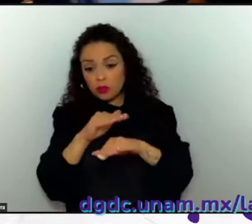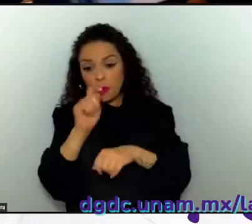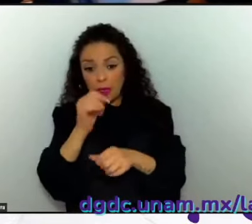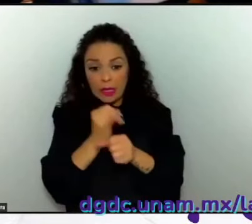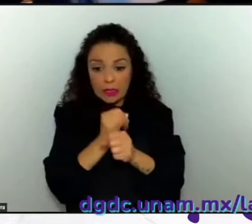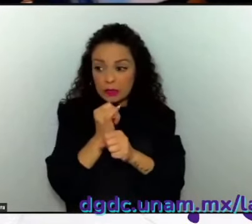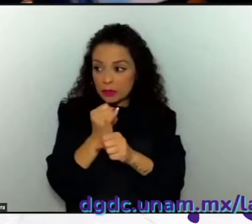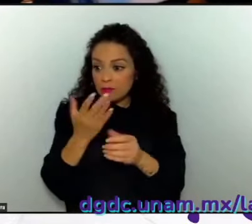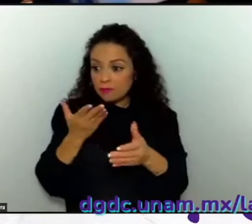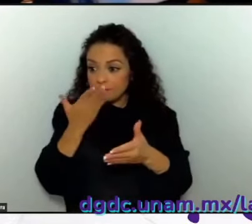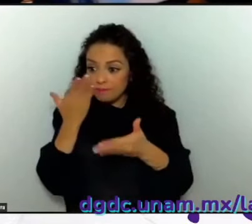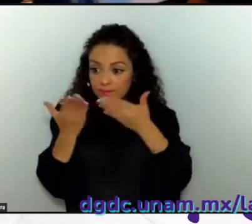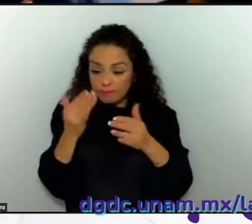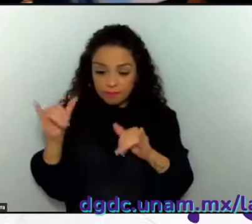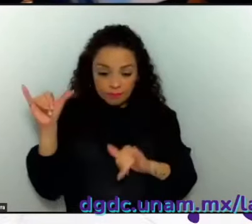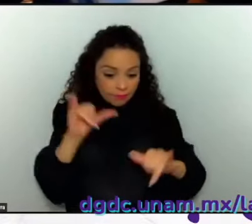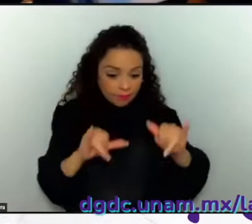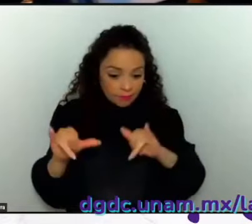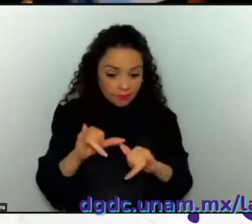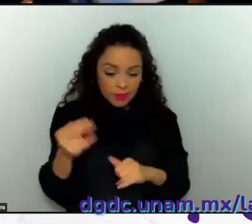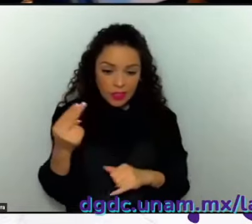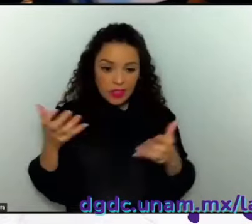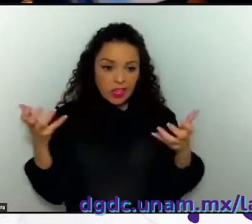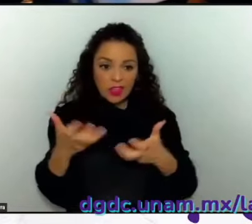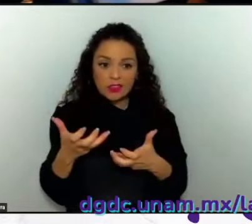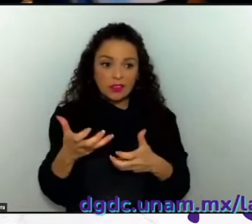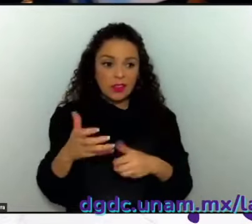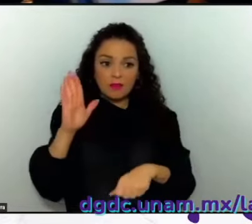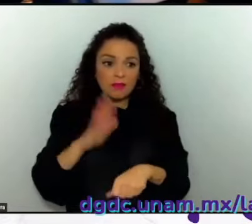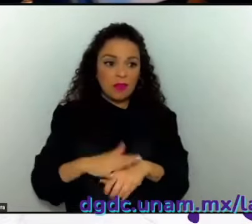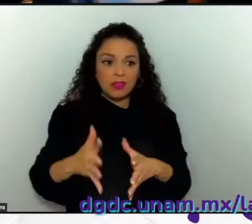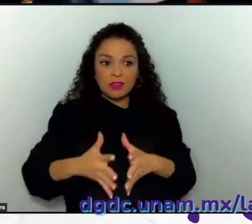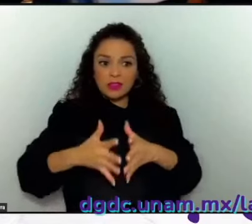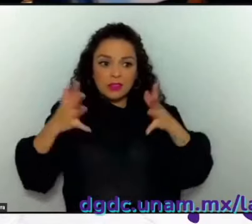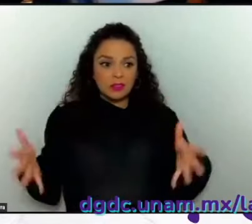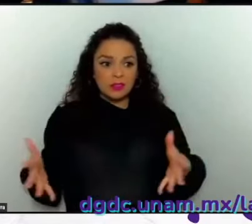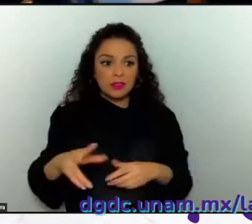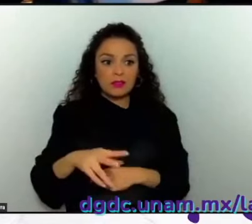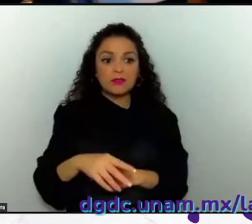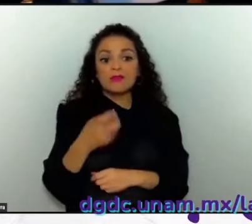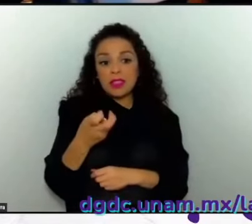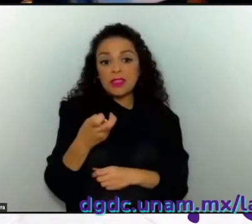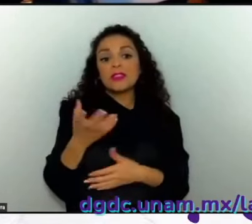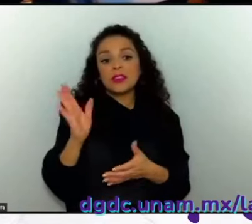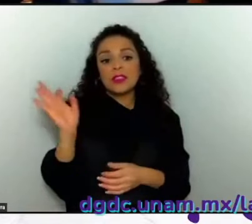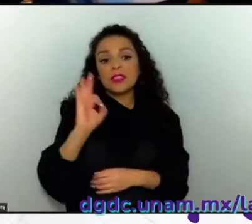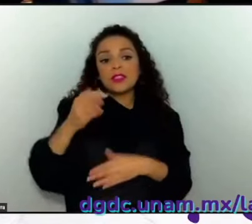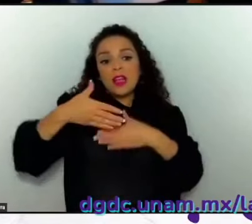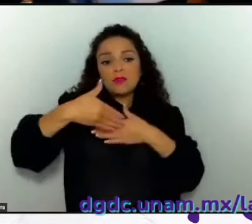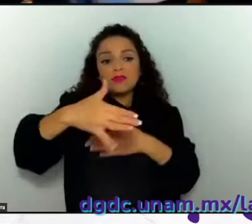que se necesitan grandes experimentos y es un poco la tendencia de aquí a futuro.